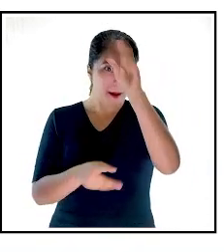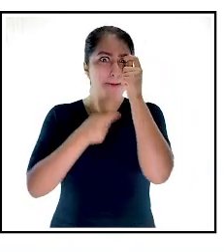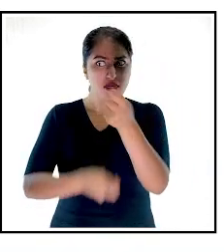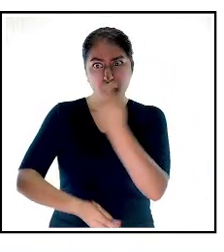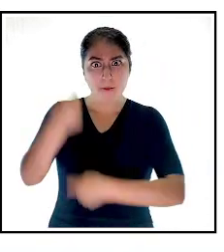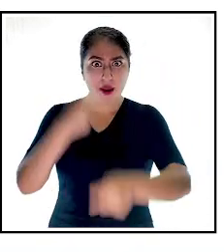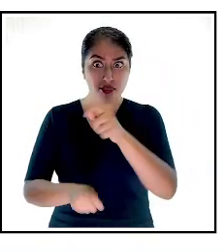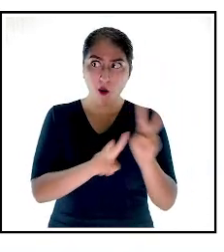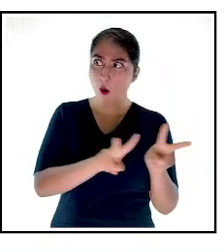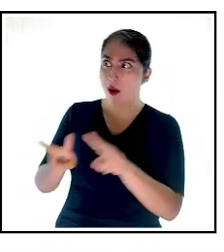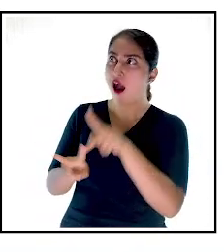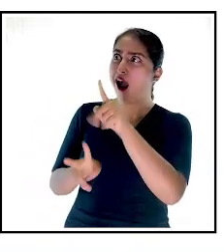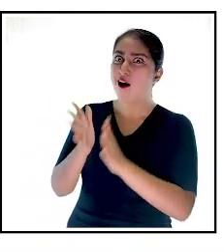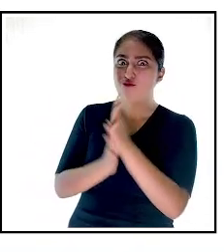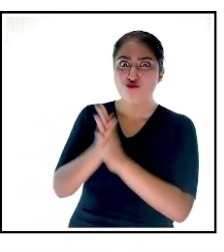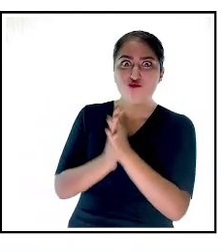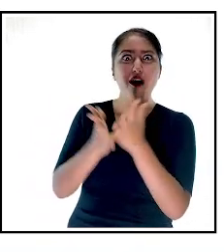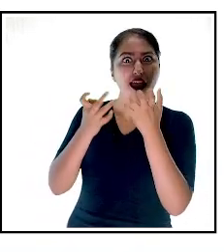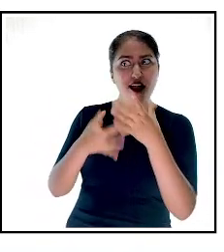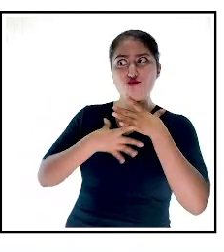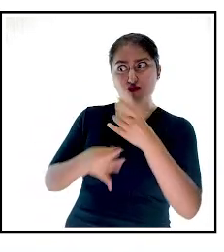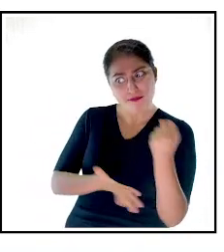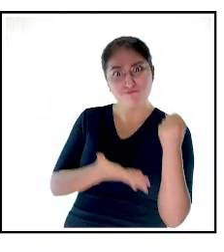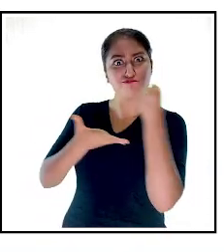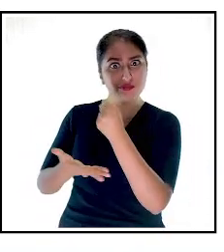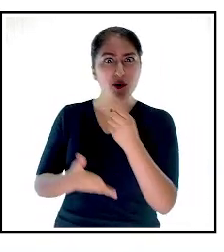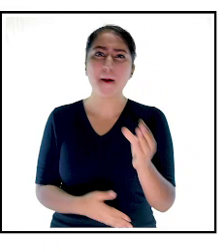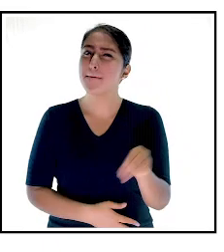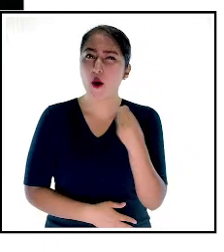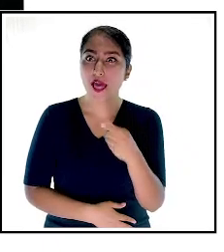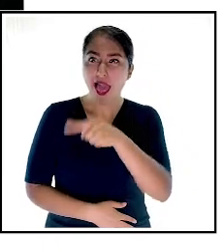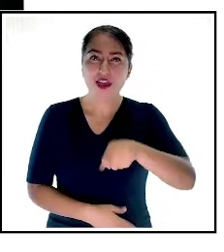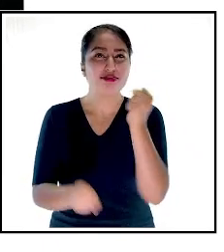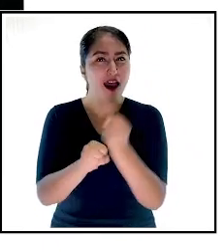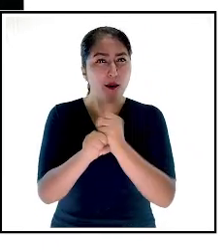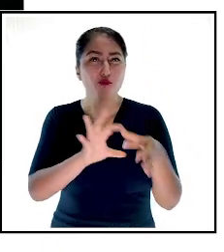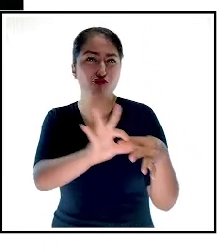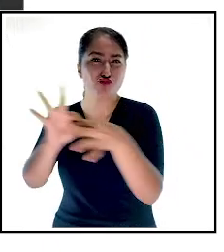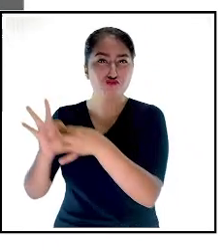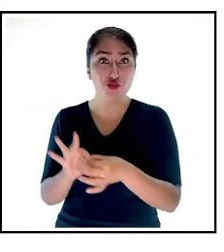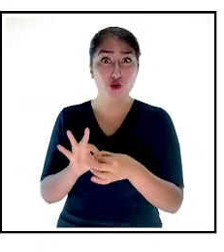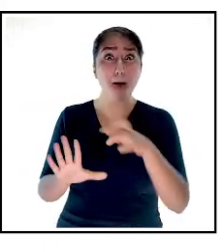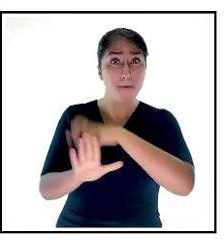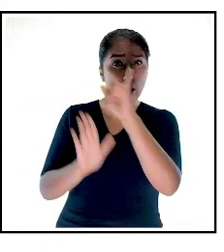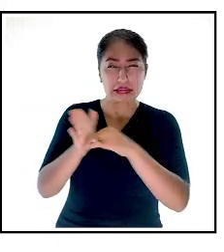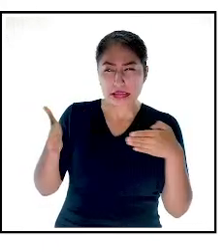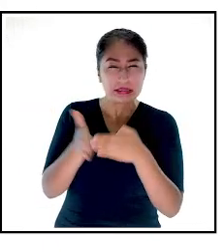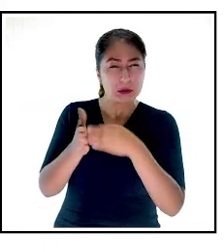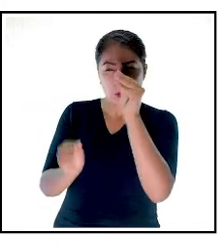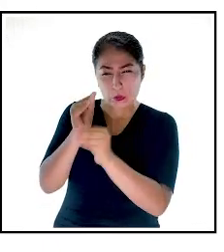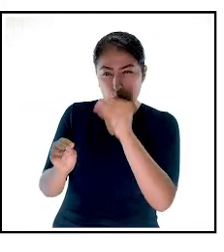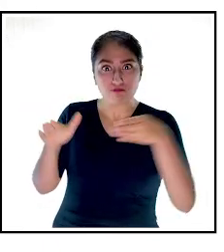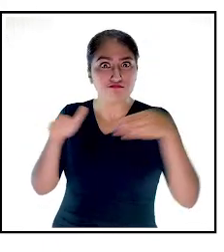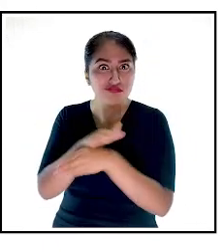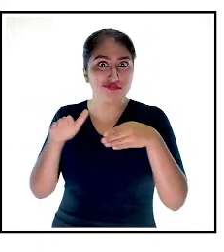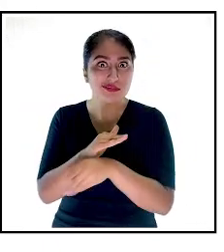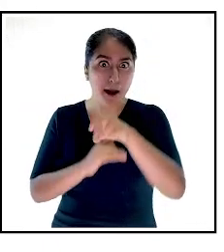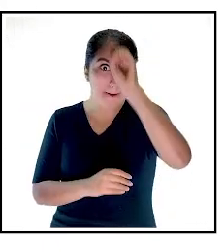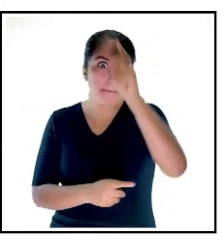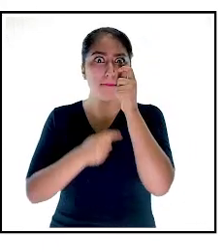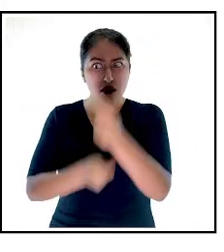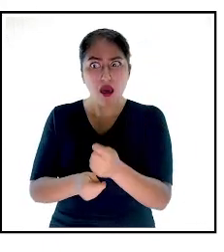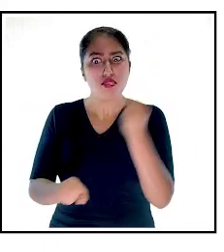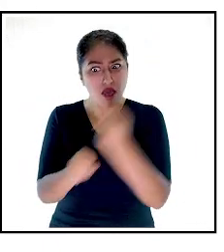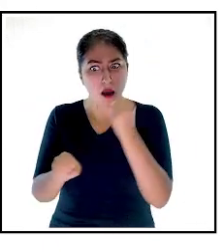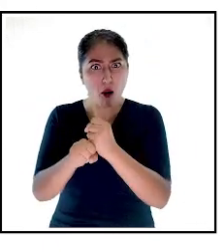para la inversión y se debe a un trabajo articulado que ha permitido destrabar los proyectos y reactivar plenamente la